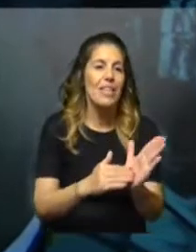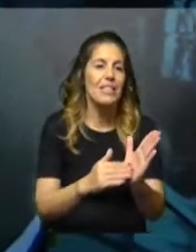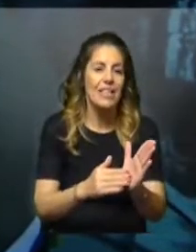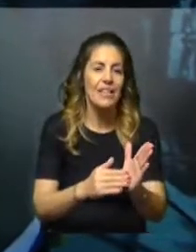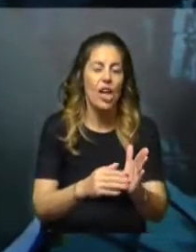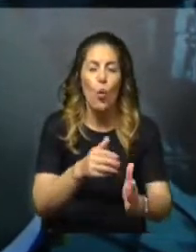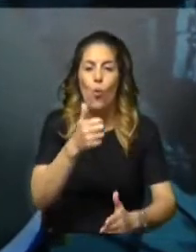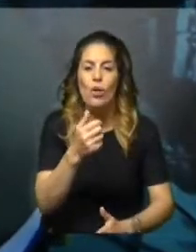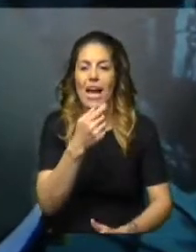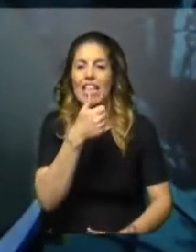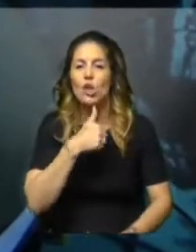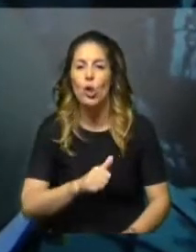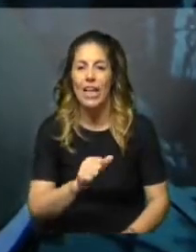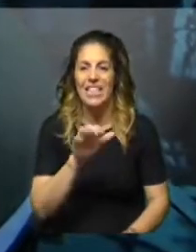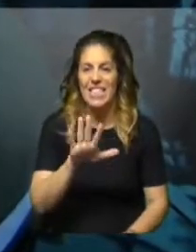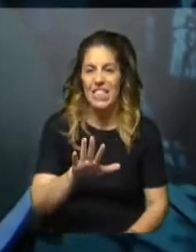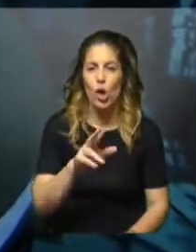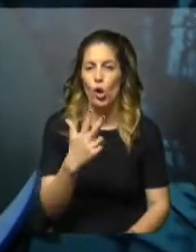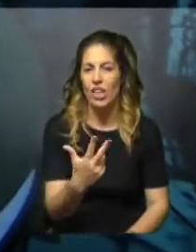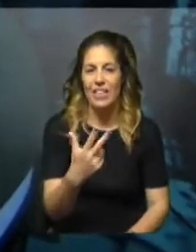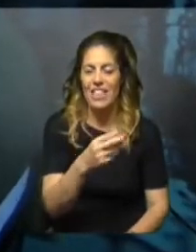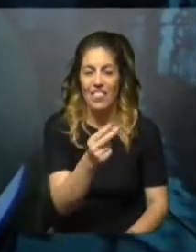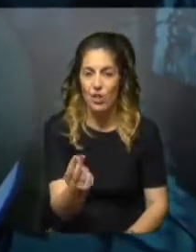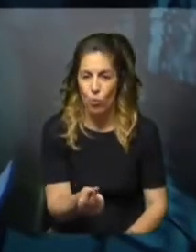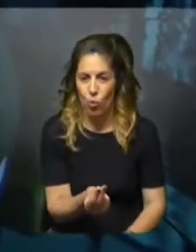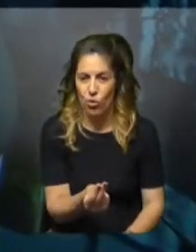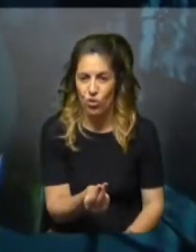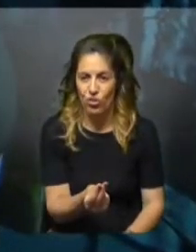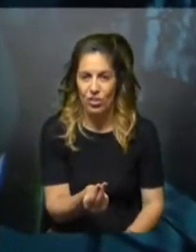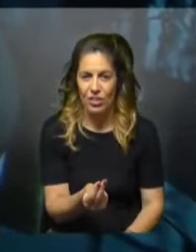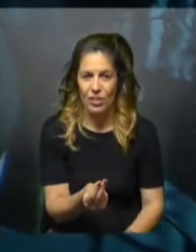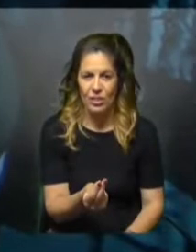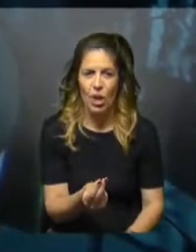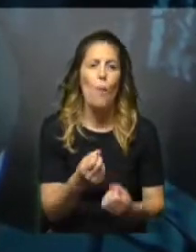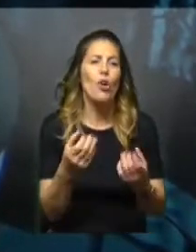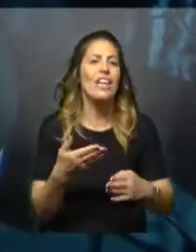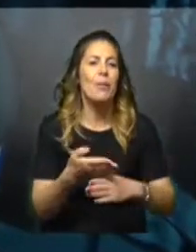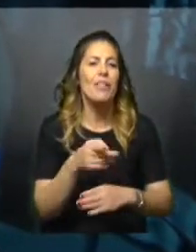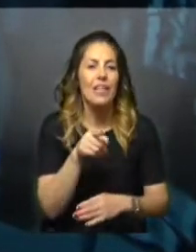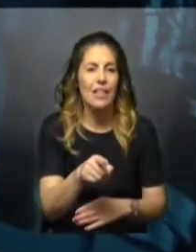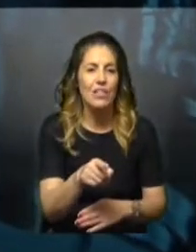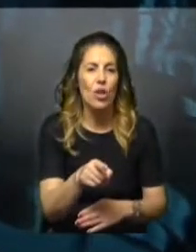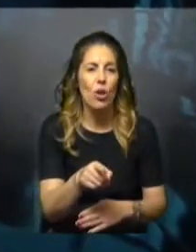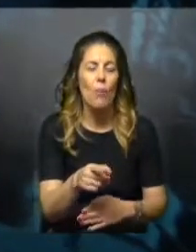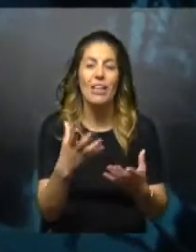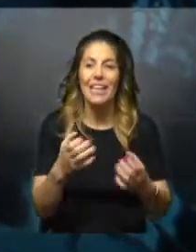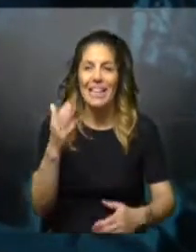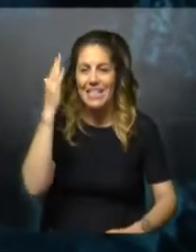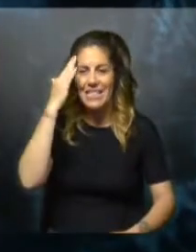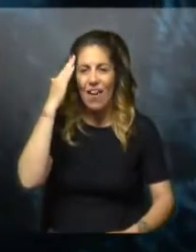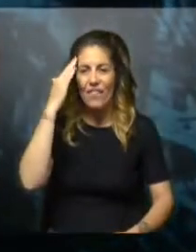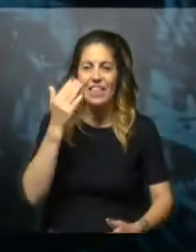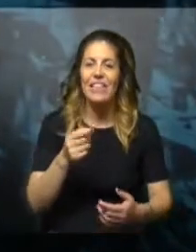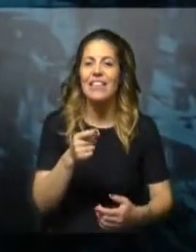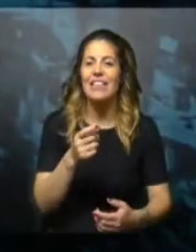dibujos o en cinco o en tres es así entonces por qué te piden eso porque los tipos quieren saber quieren